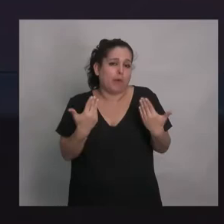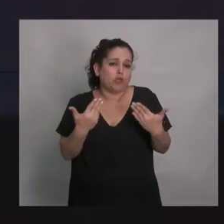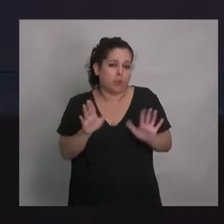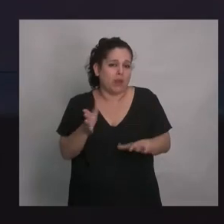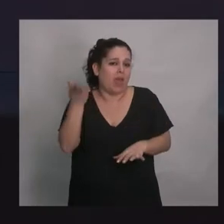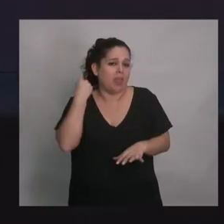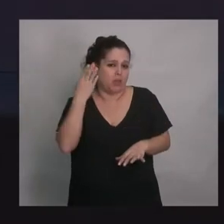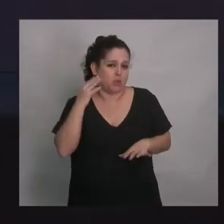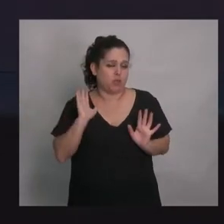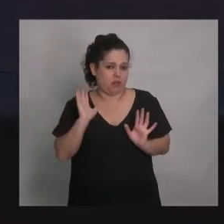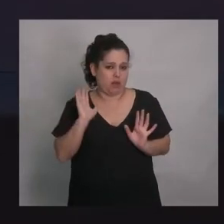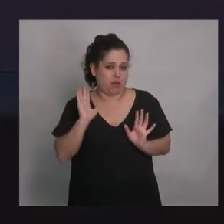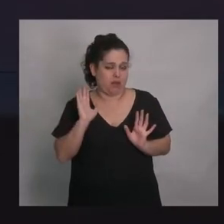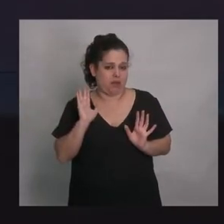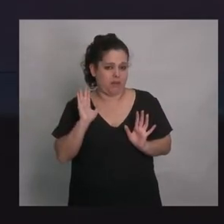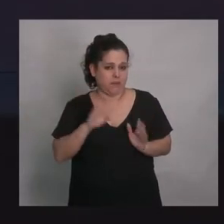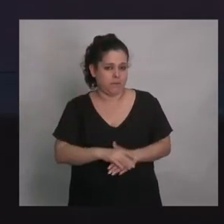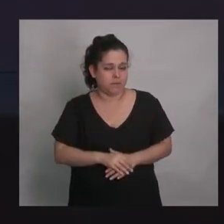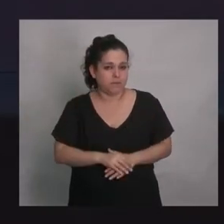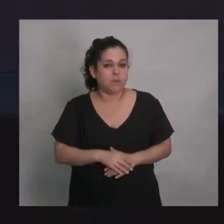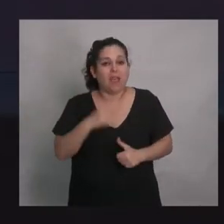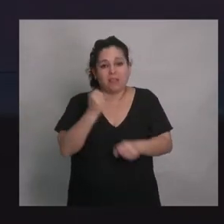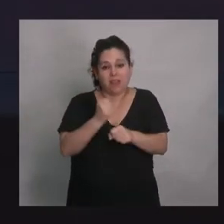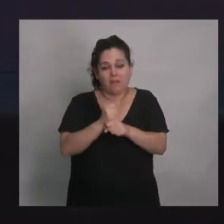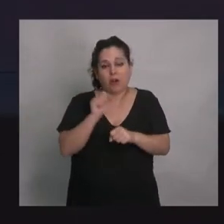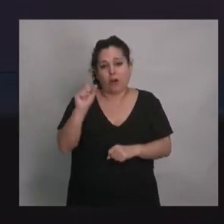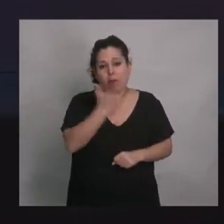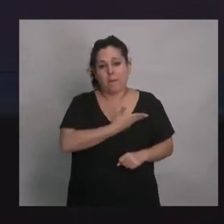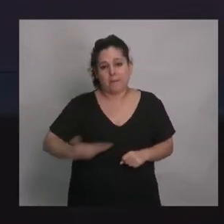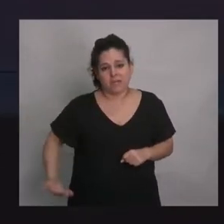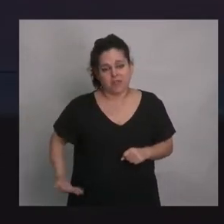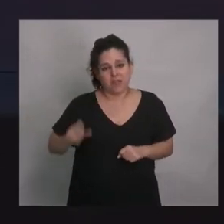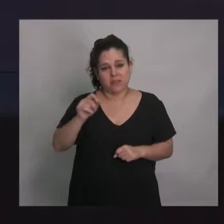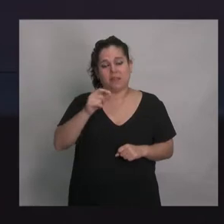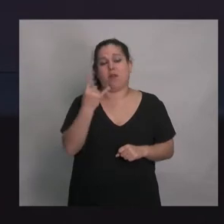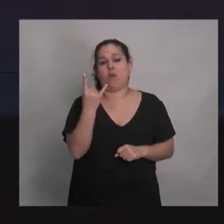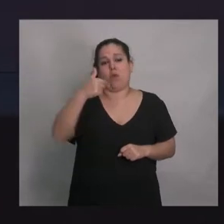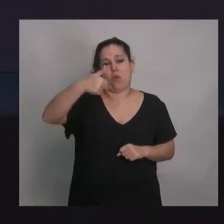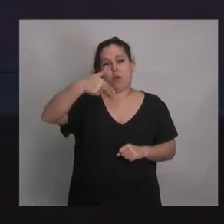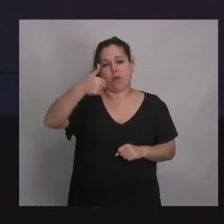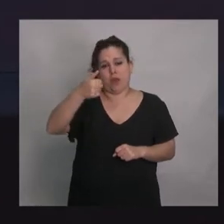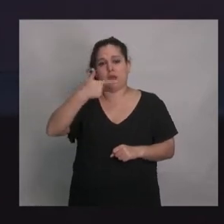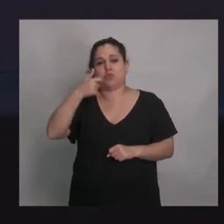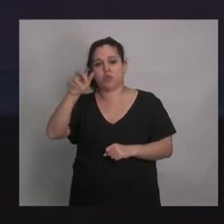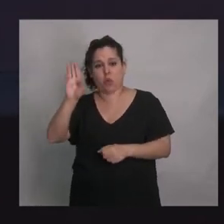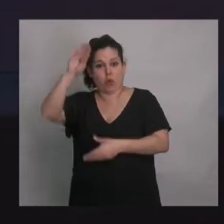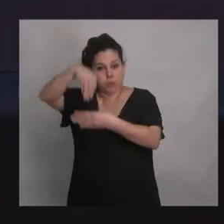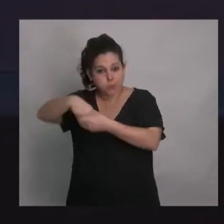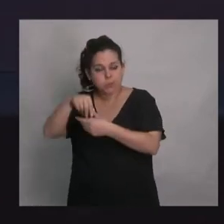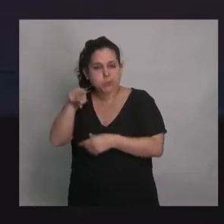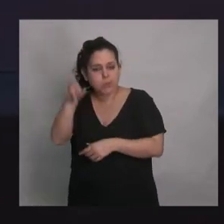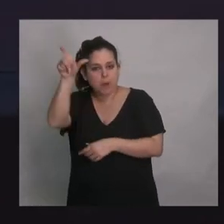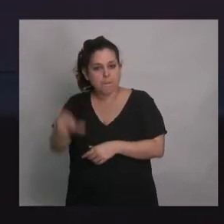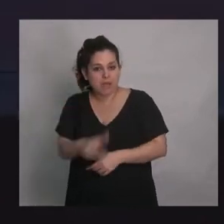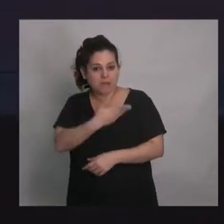de escuchar en la tarea que ha desempañado del presidente samper en la unasur ha permitido sin lugar a dudas a